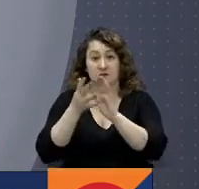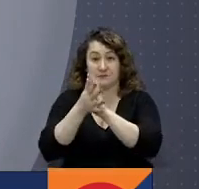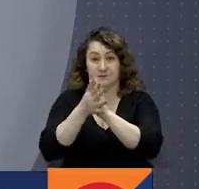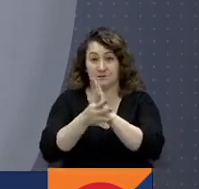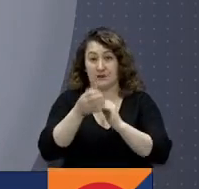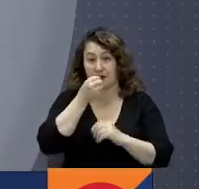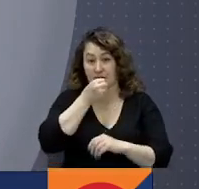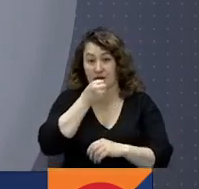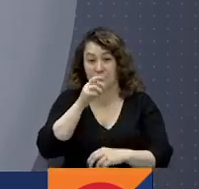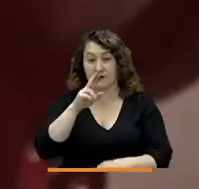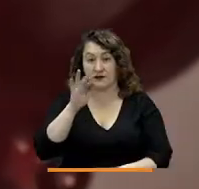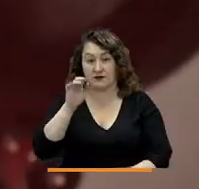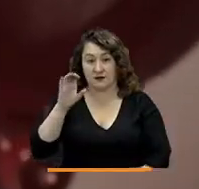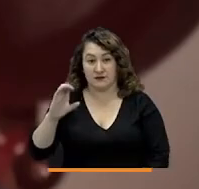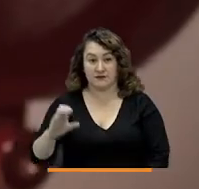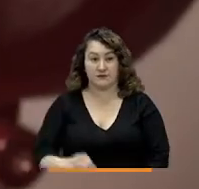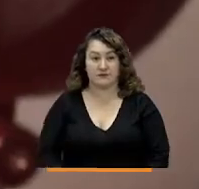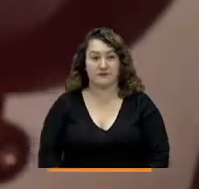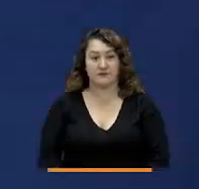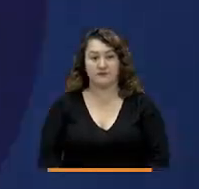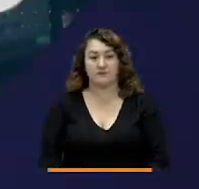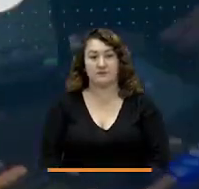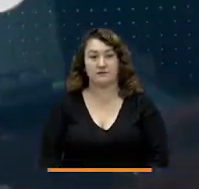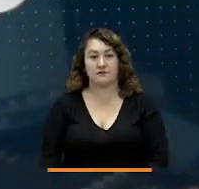¡Se cayó! ¡Se cayó!